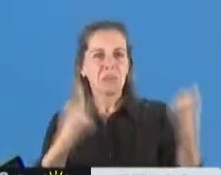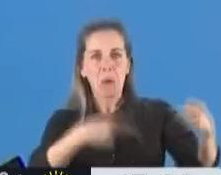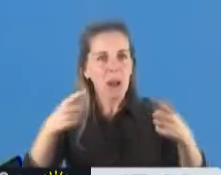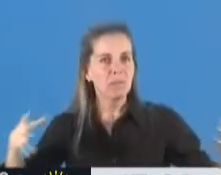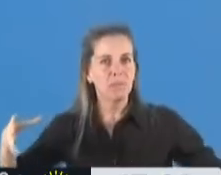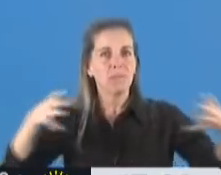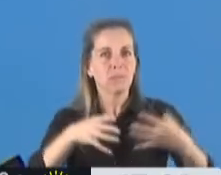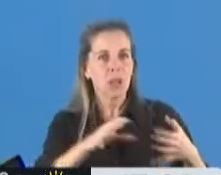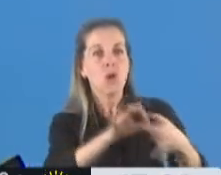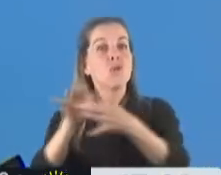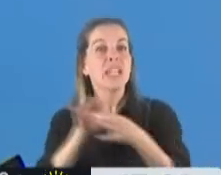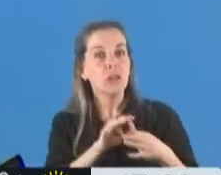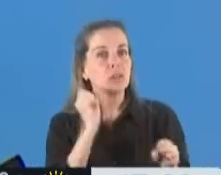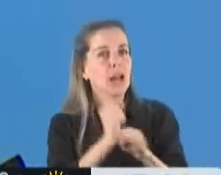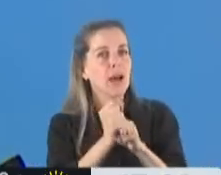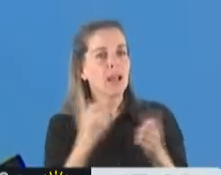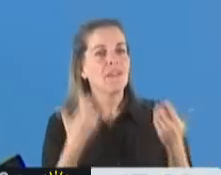trabajar por la gente es todo mucho más fácil.